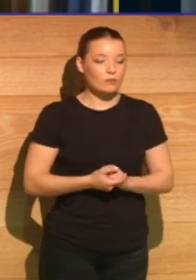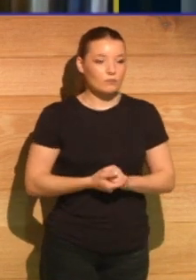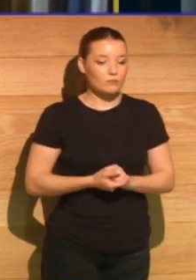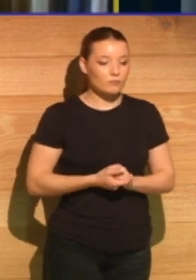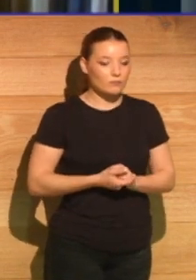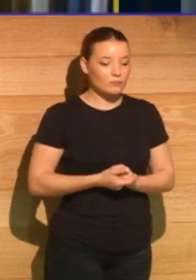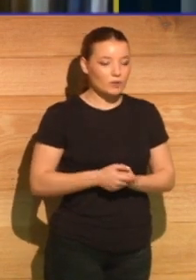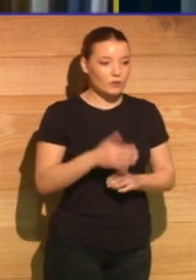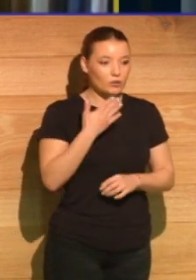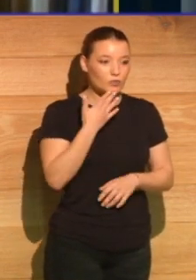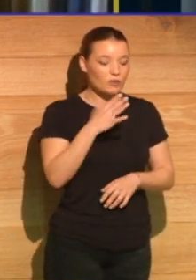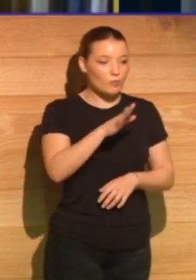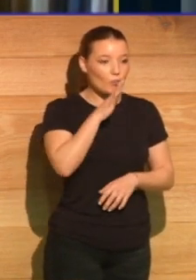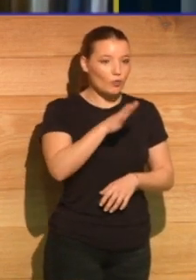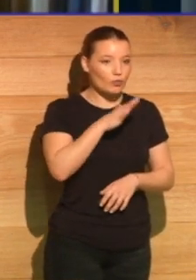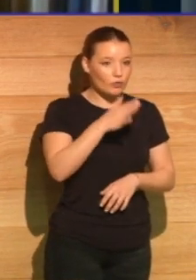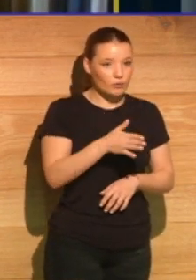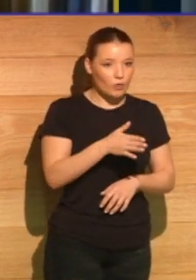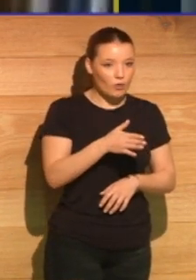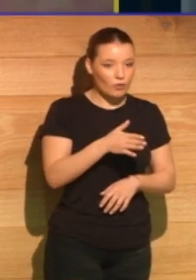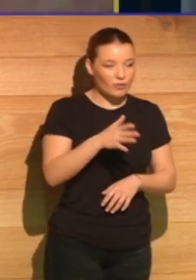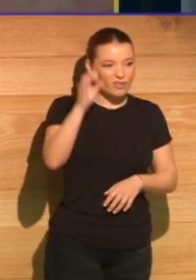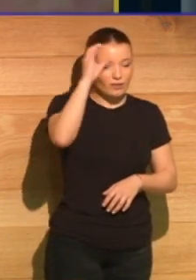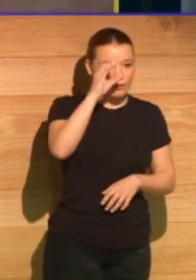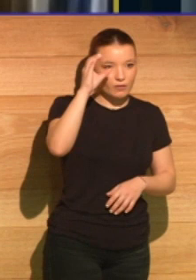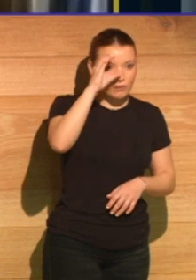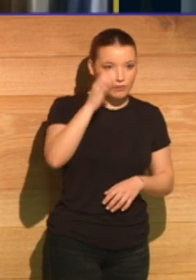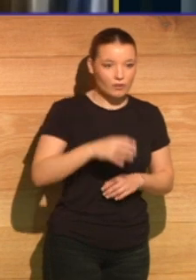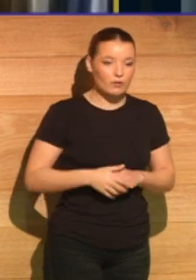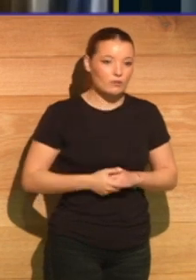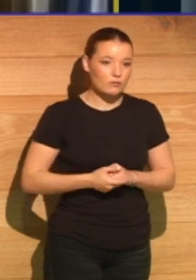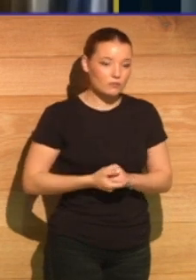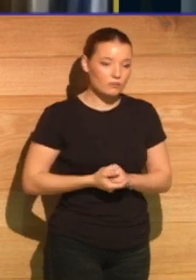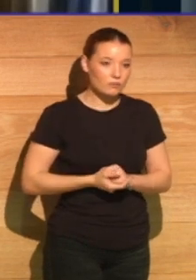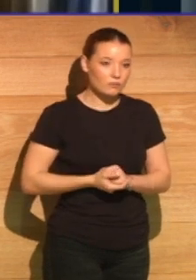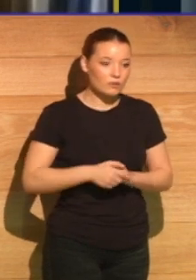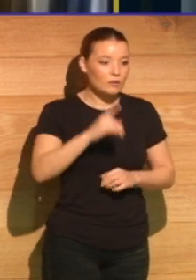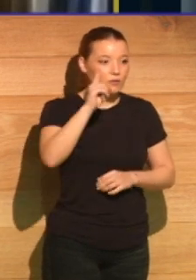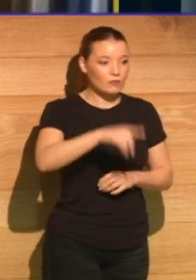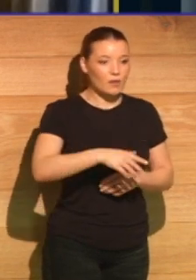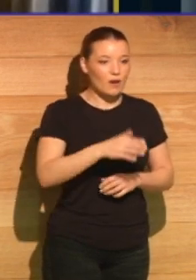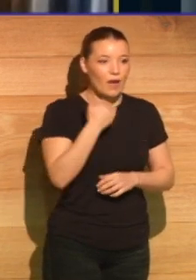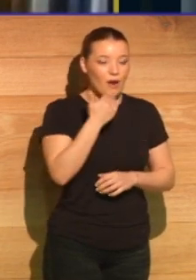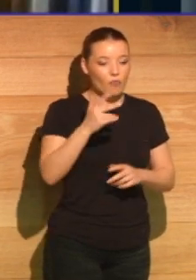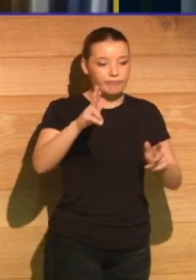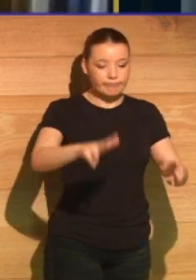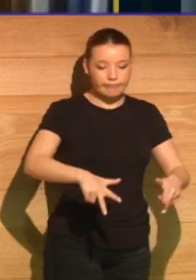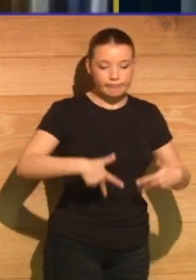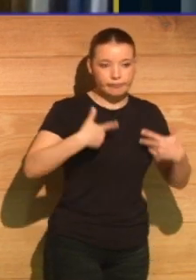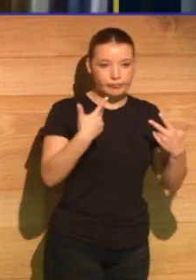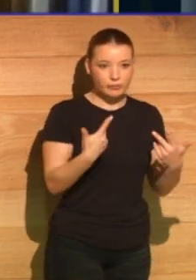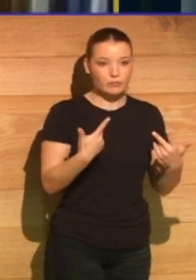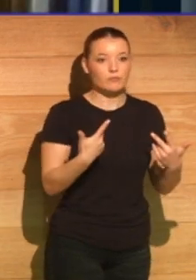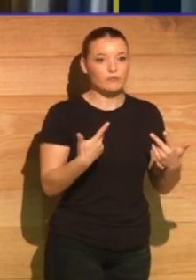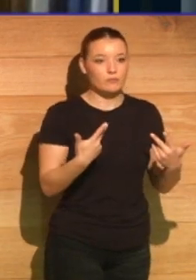el motivo, ¿no? Es contenido científico. Y también es mucho más permisivo, por decirlo de una manera, ¿no?